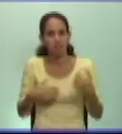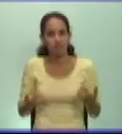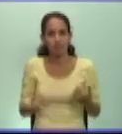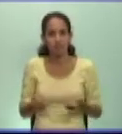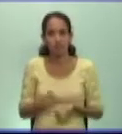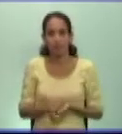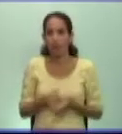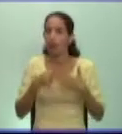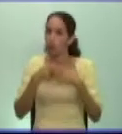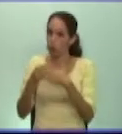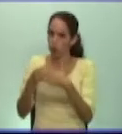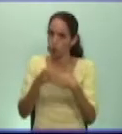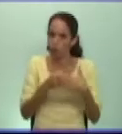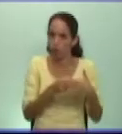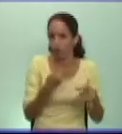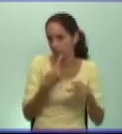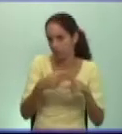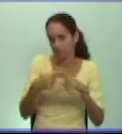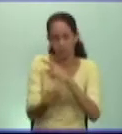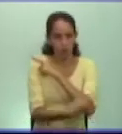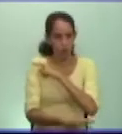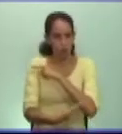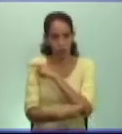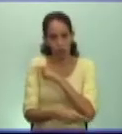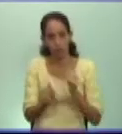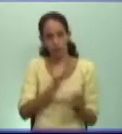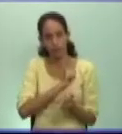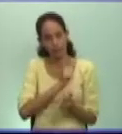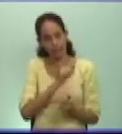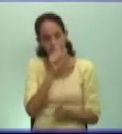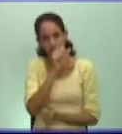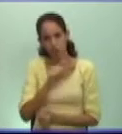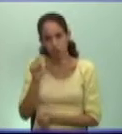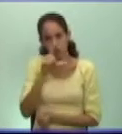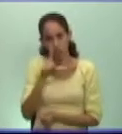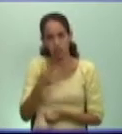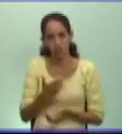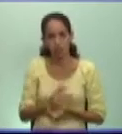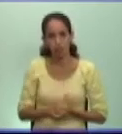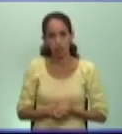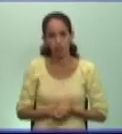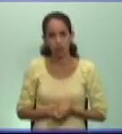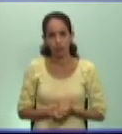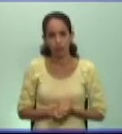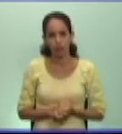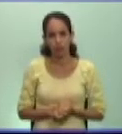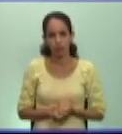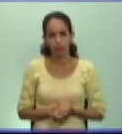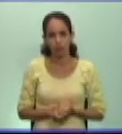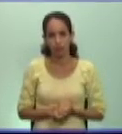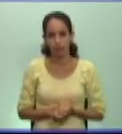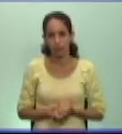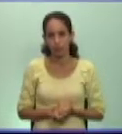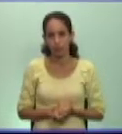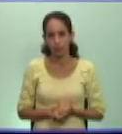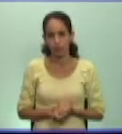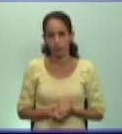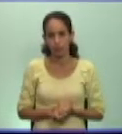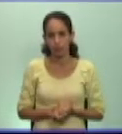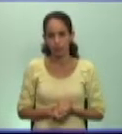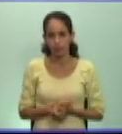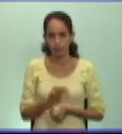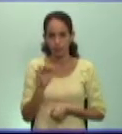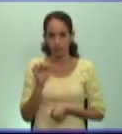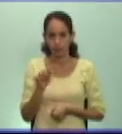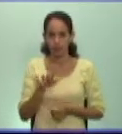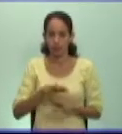latinas y demás que existían en Estados Unidos, que ejercían una gran presión. Y toda esta guerra fría, lógicamente, iba también dirigida